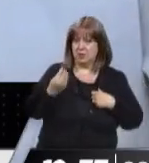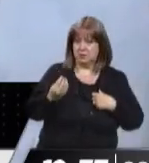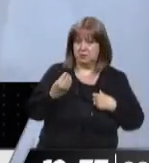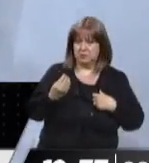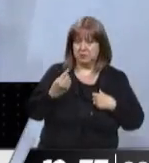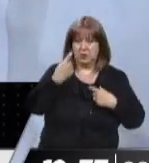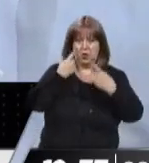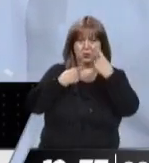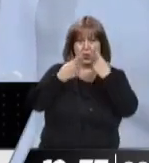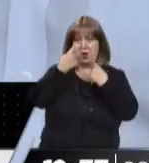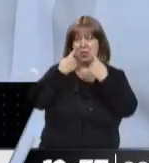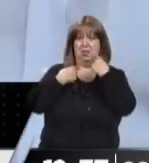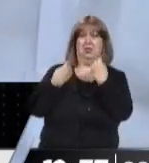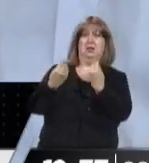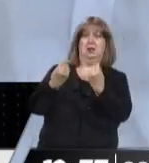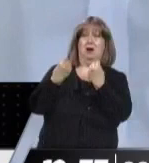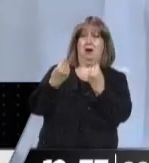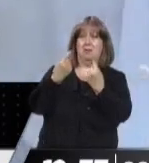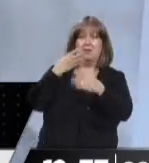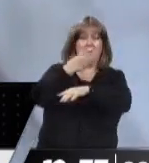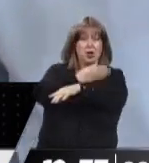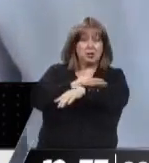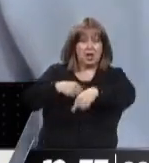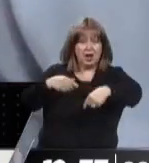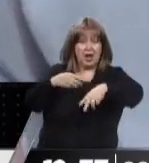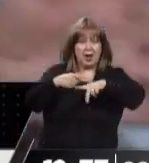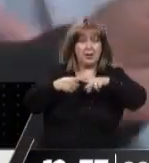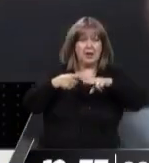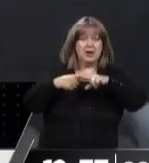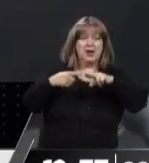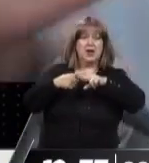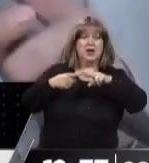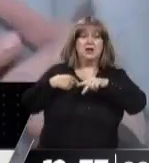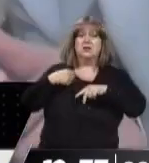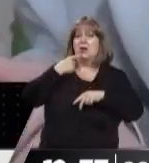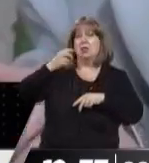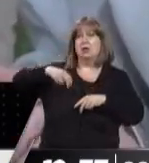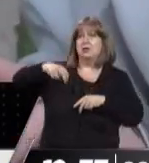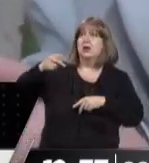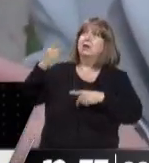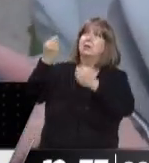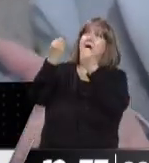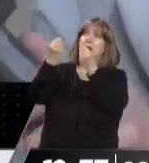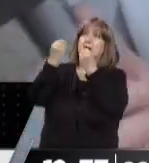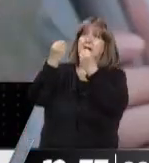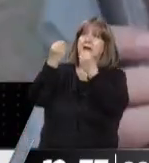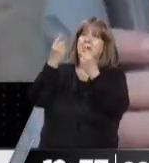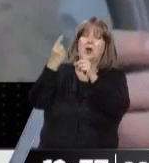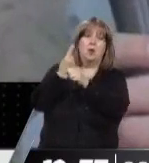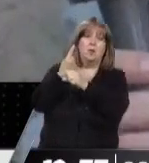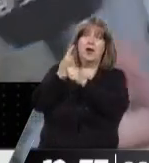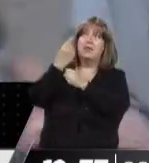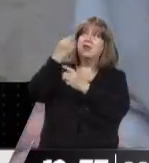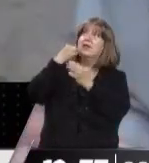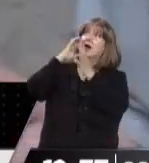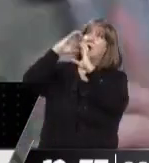eso lloraba. Como una criatura lloraba. Hablaba con él, allá me iba. Ahí lloraba, conversaba. Te fuiste a un rincón y